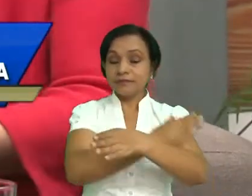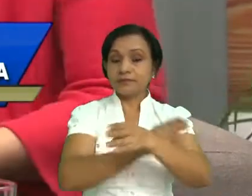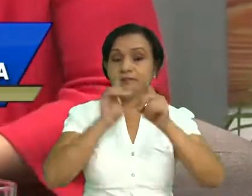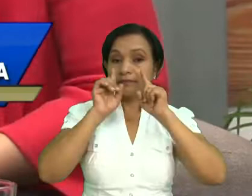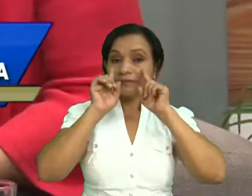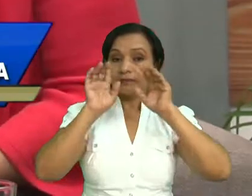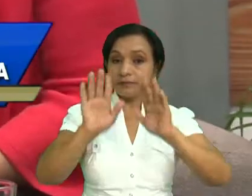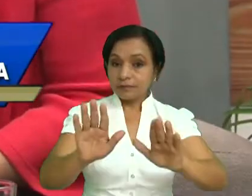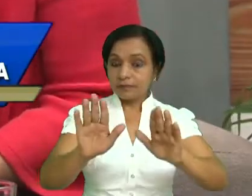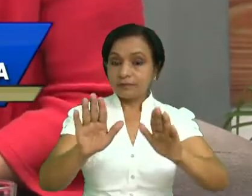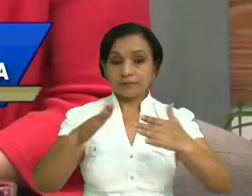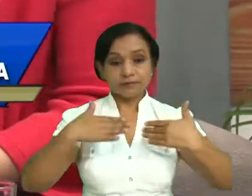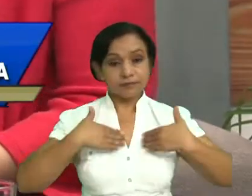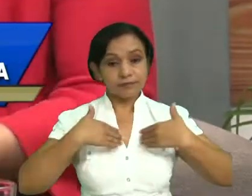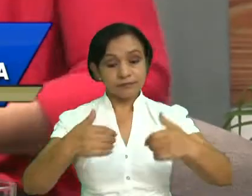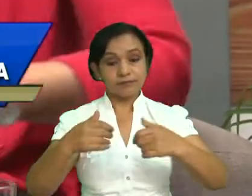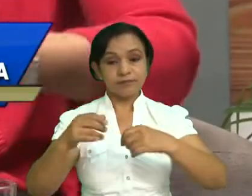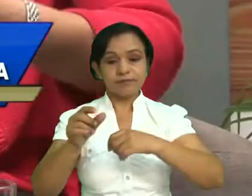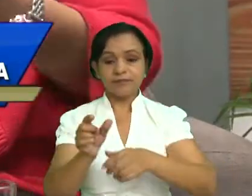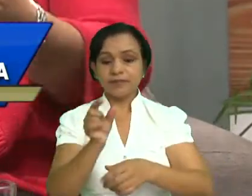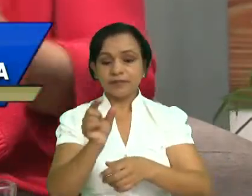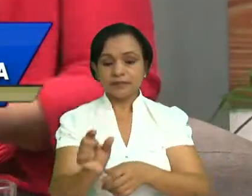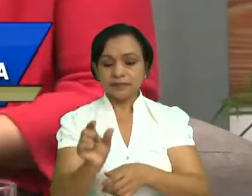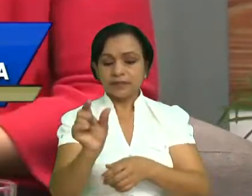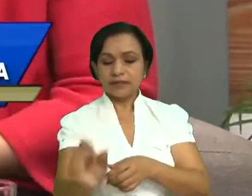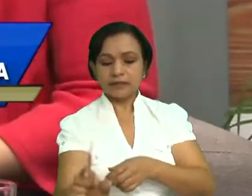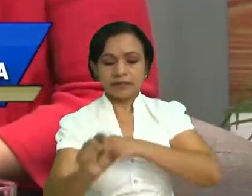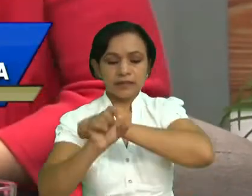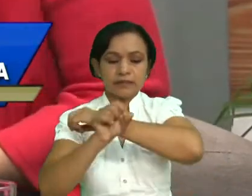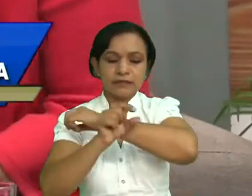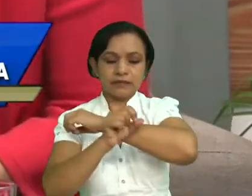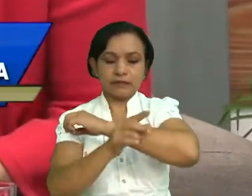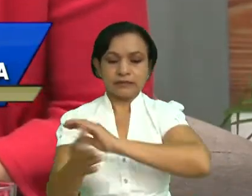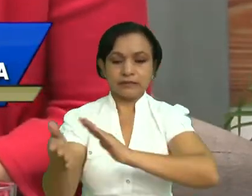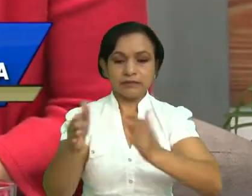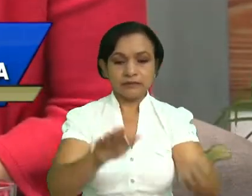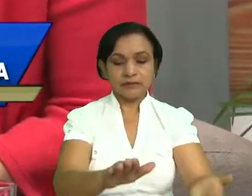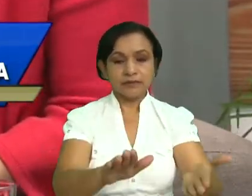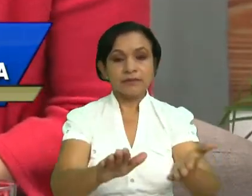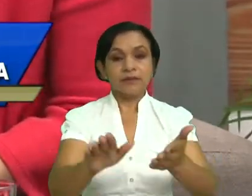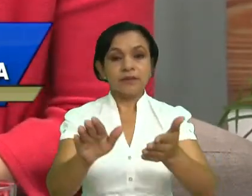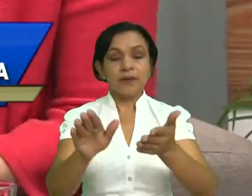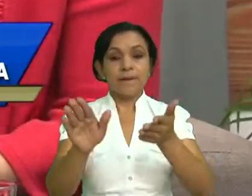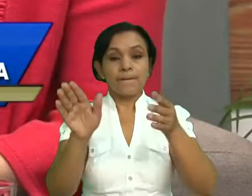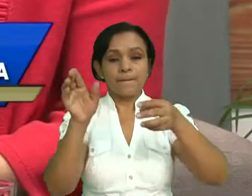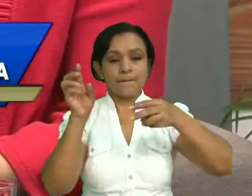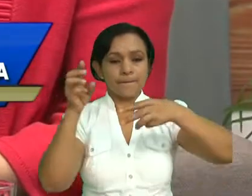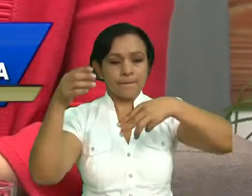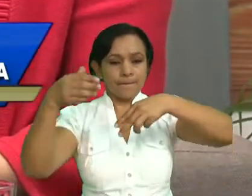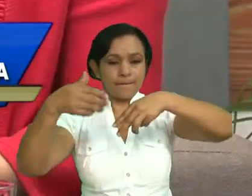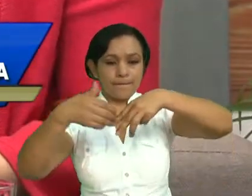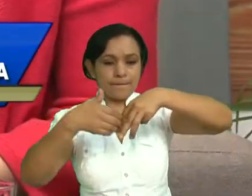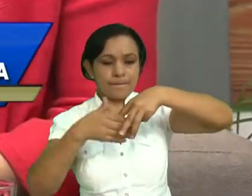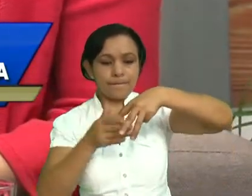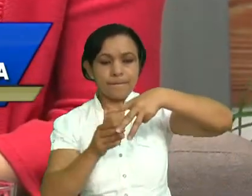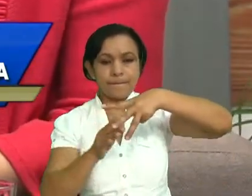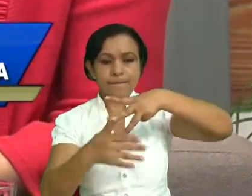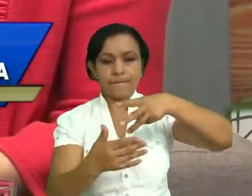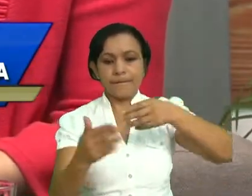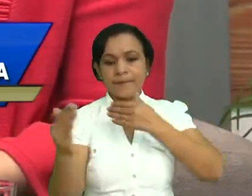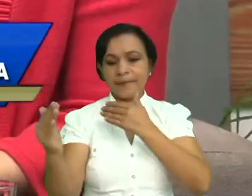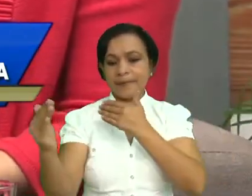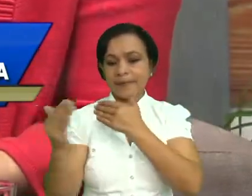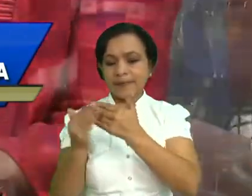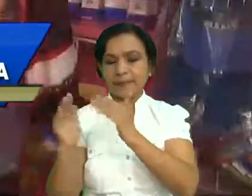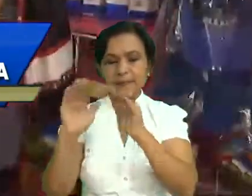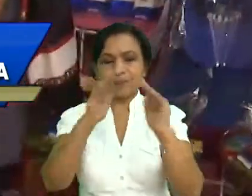por ejemplo, del BioRap, nosotros estamos, por ejemplo, en el caso del mercado mayoreo, tenemos cerca el barrio Hugo Chávez, que es uno de